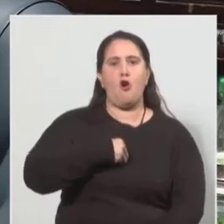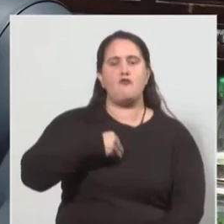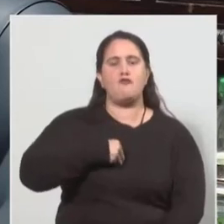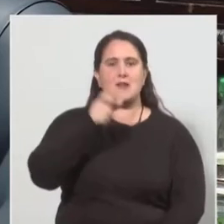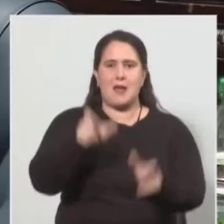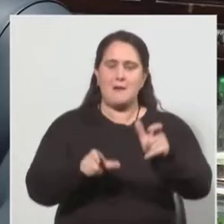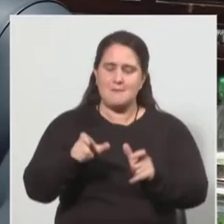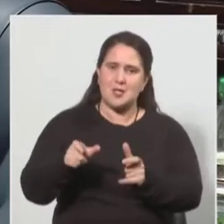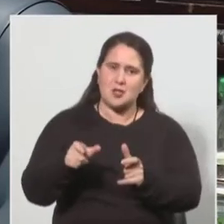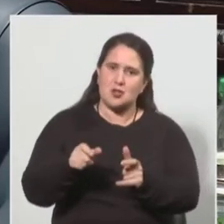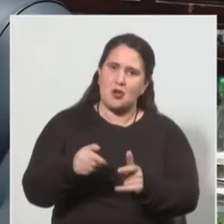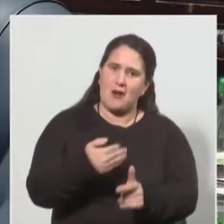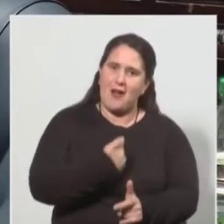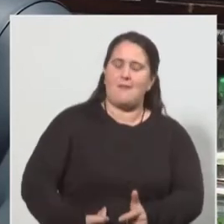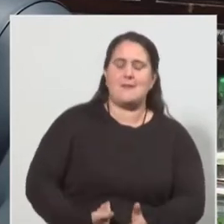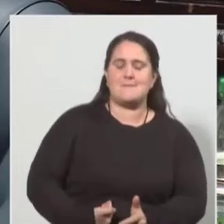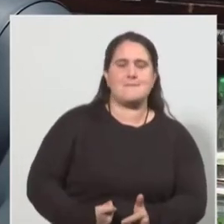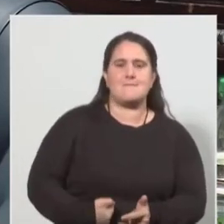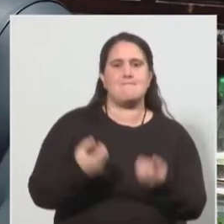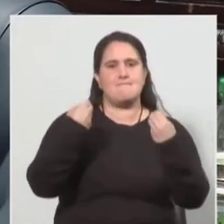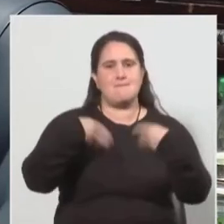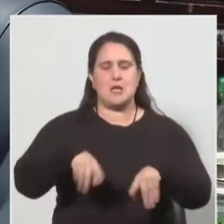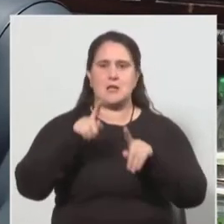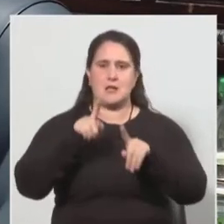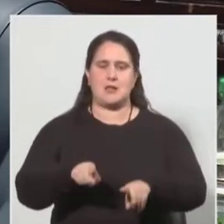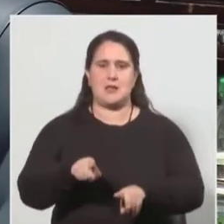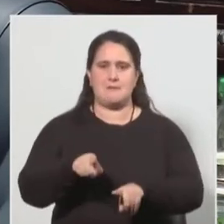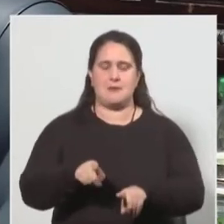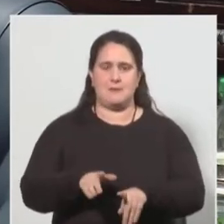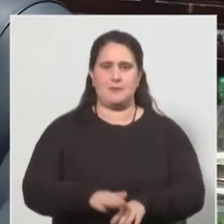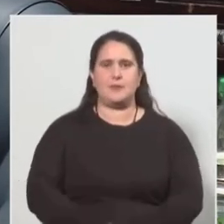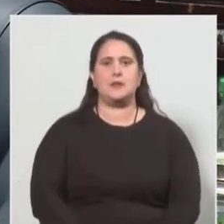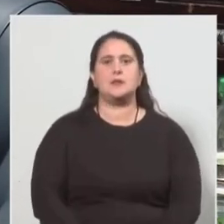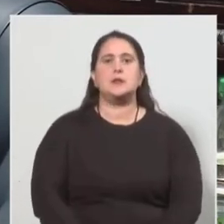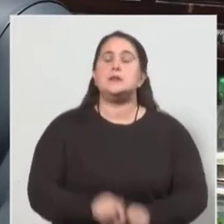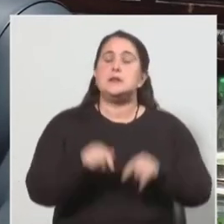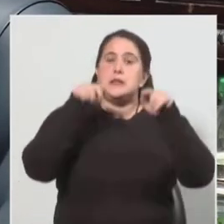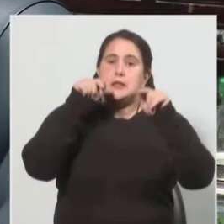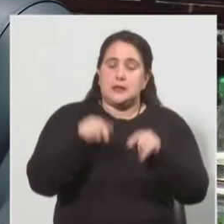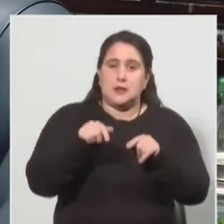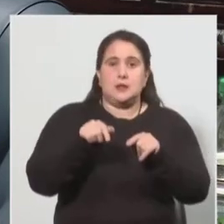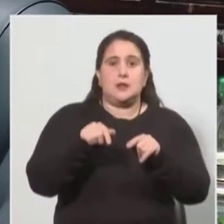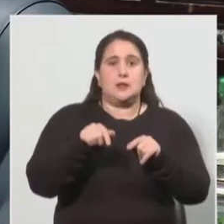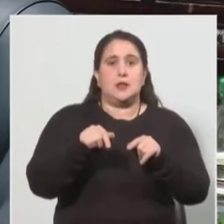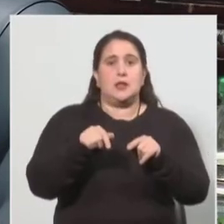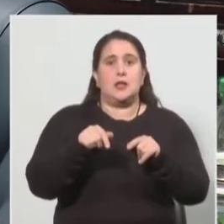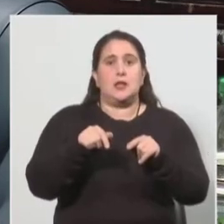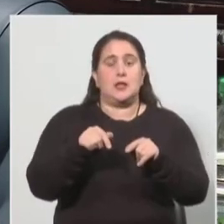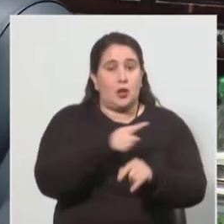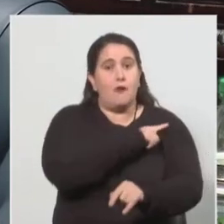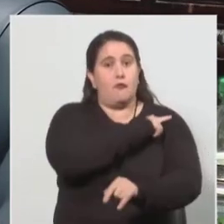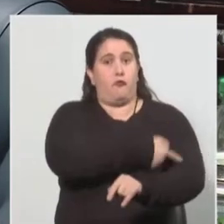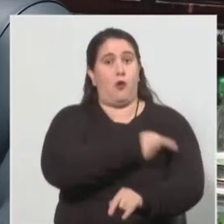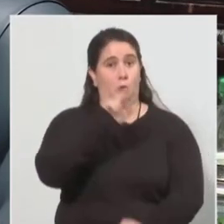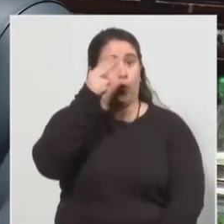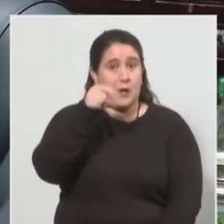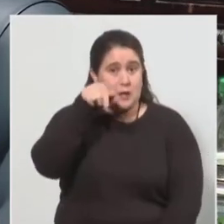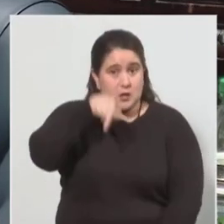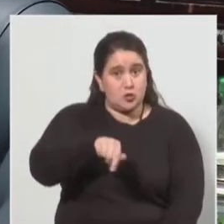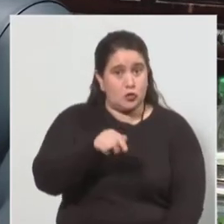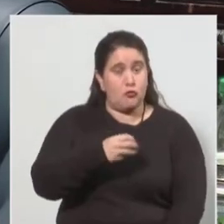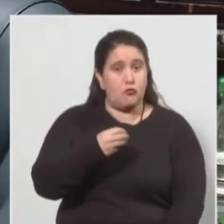confianza que la ciudadanía debe tener en sus autoridades y sus instituciones. Esa es una fortaleza del